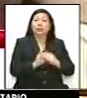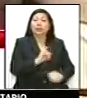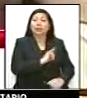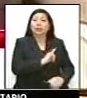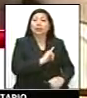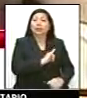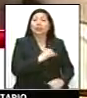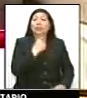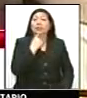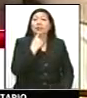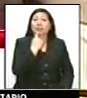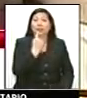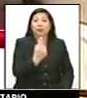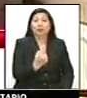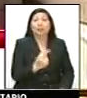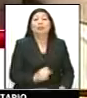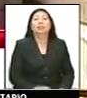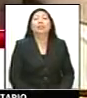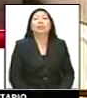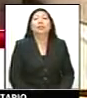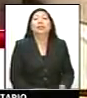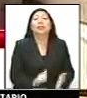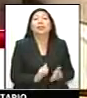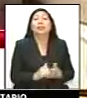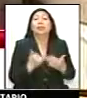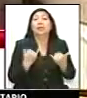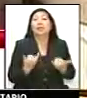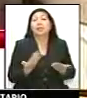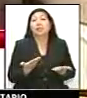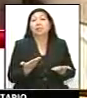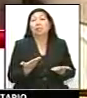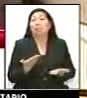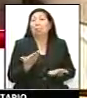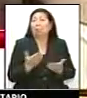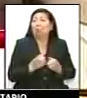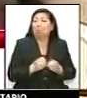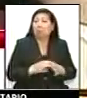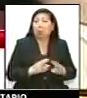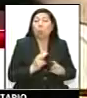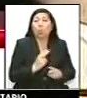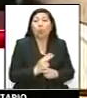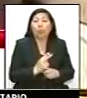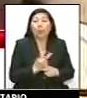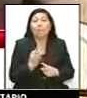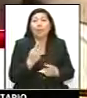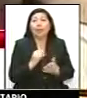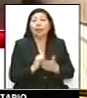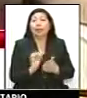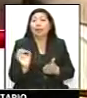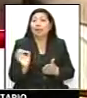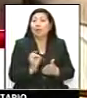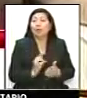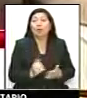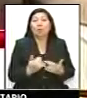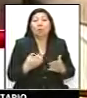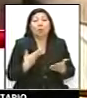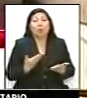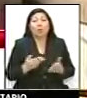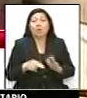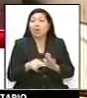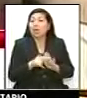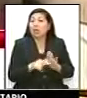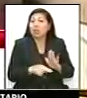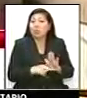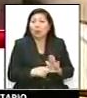institucional, dice que este es un valladar, una salvaguarda, para que ningún acto o ninguna